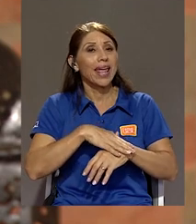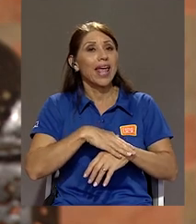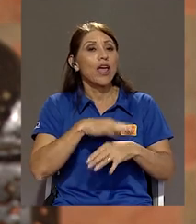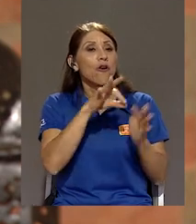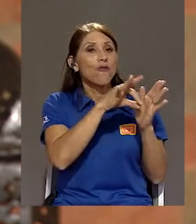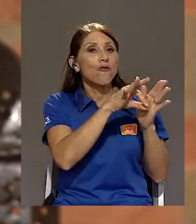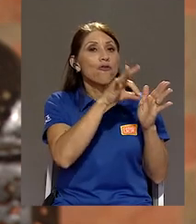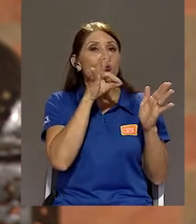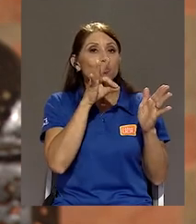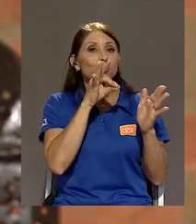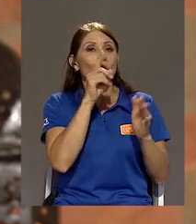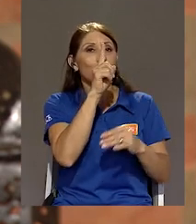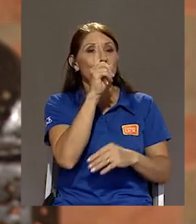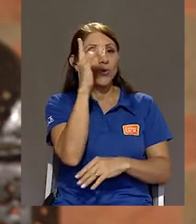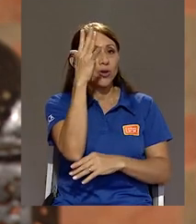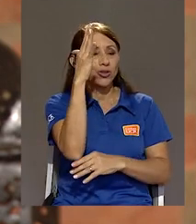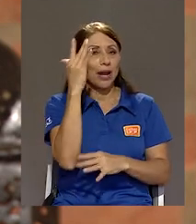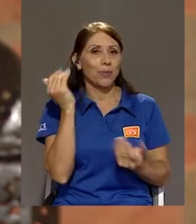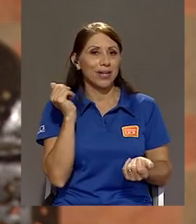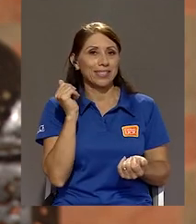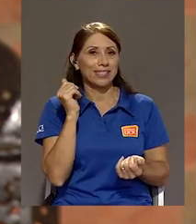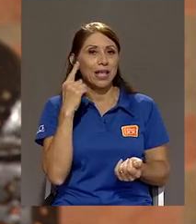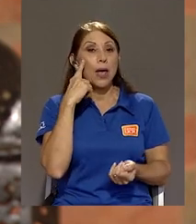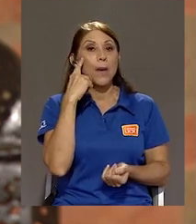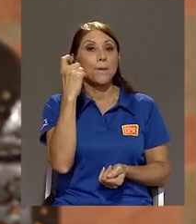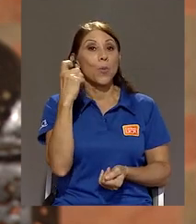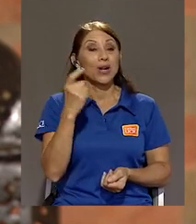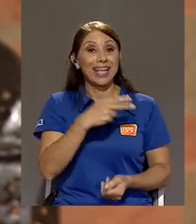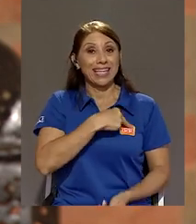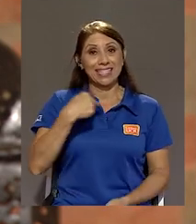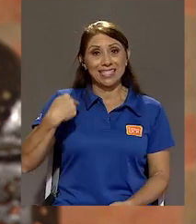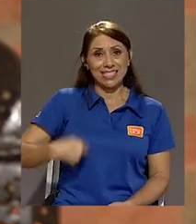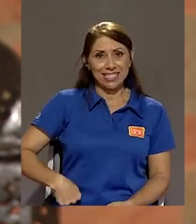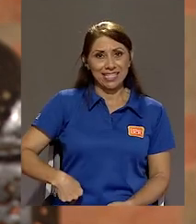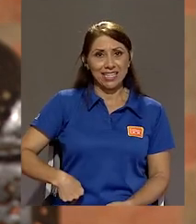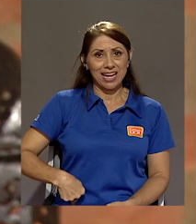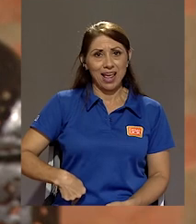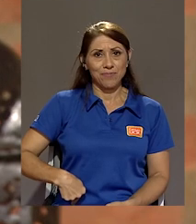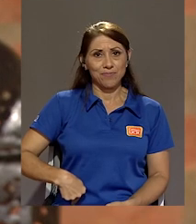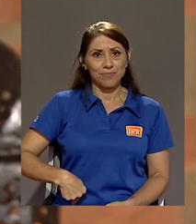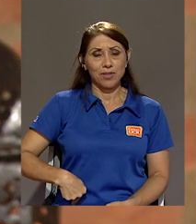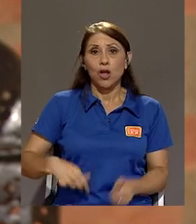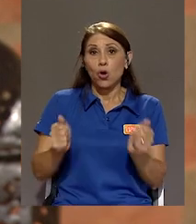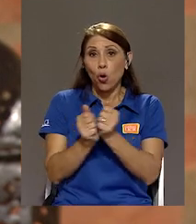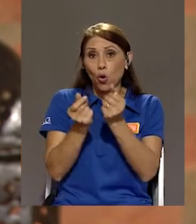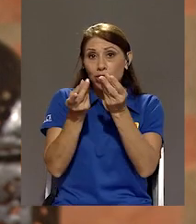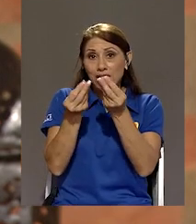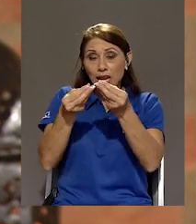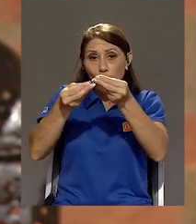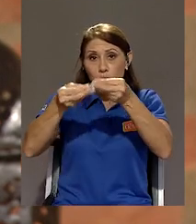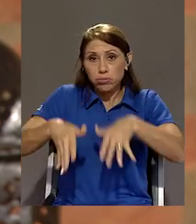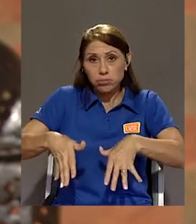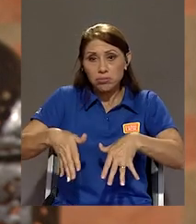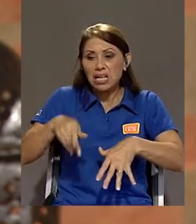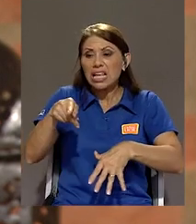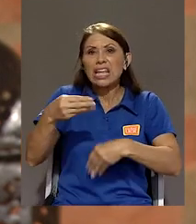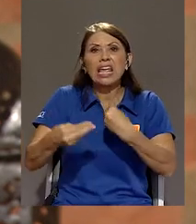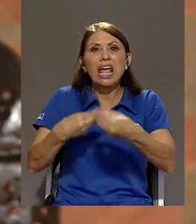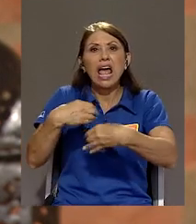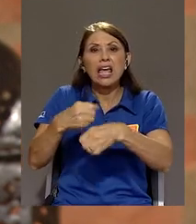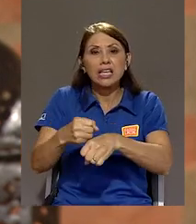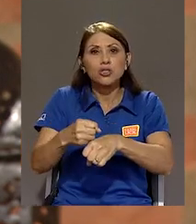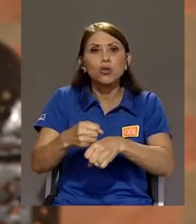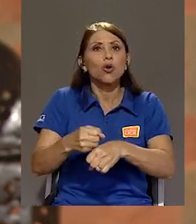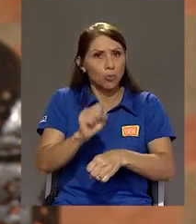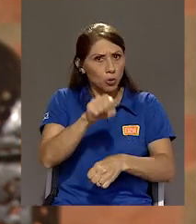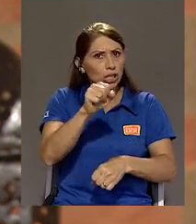esos árboles, porque una de las cosas que ha hecho China con el superávit, y sí lo tiene y